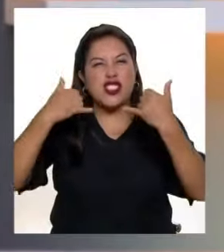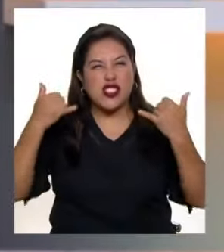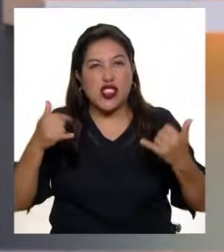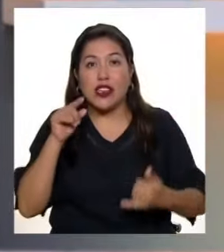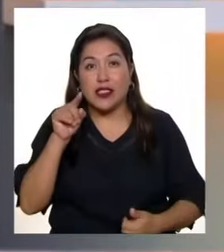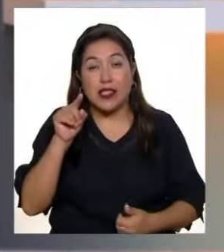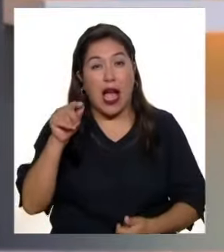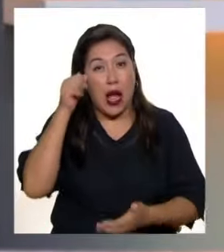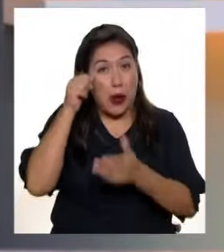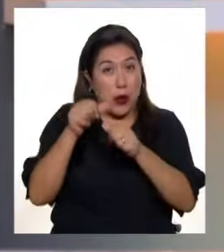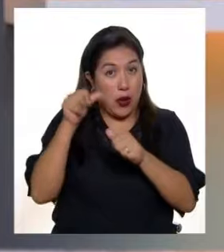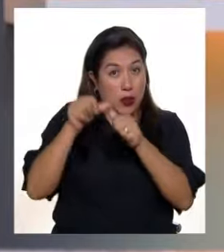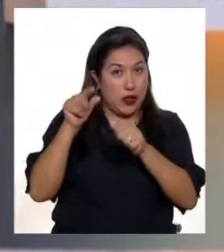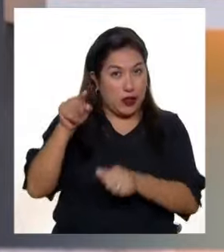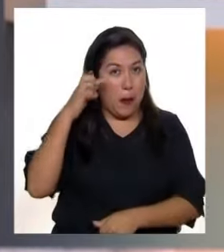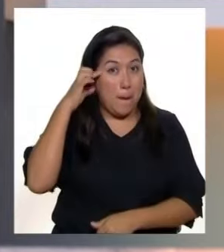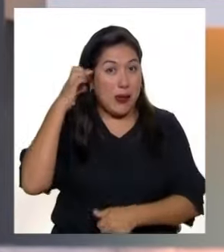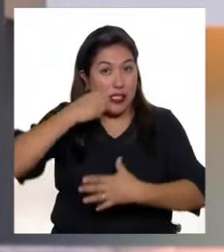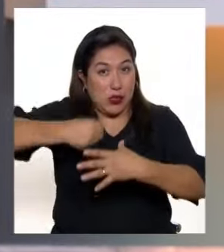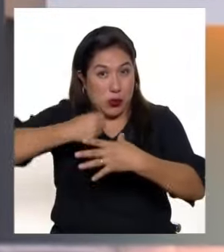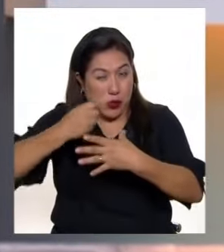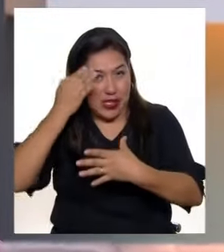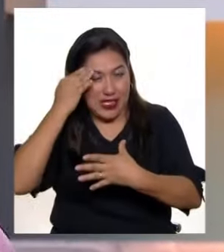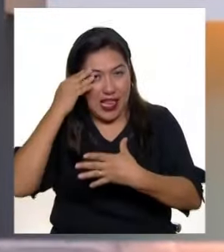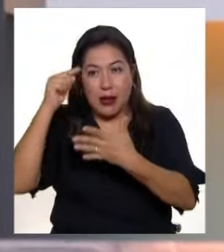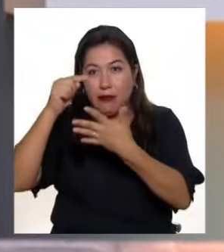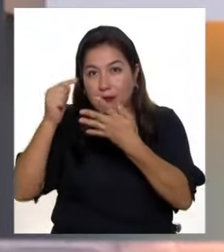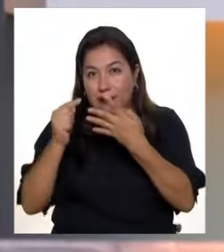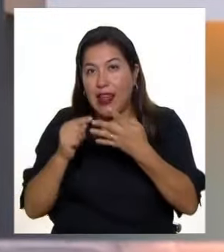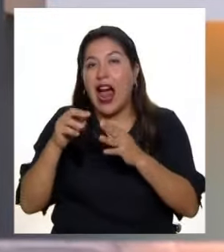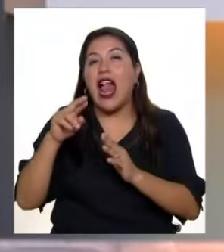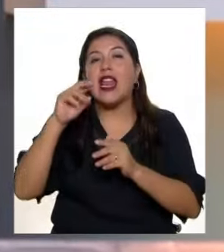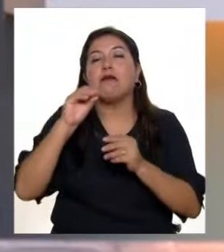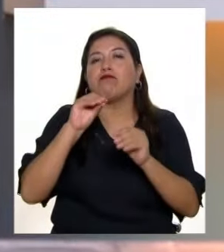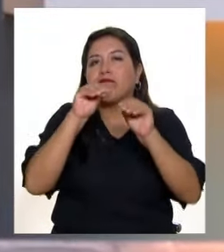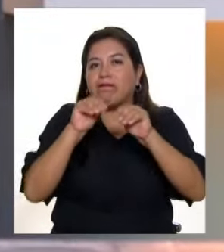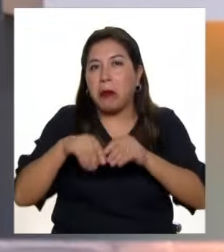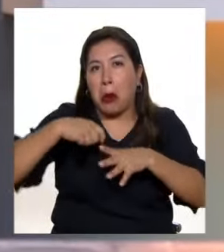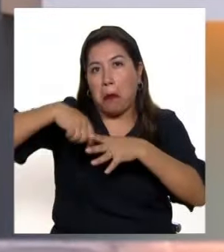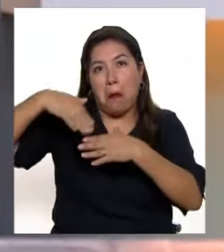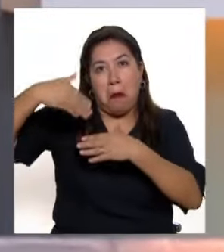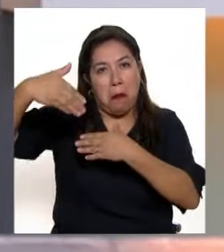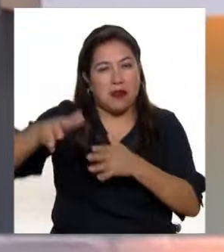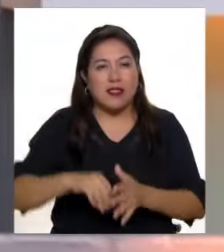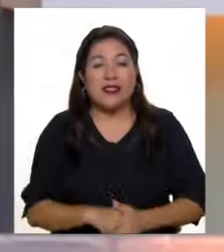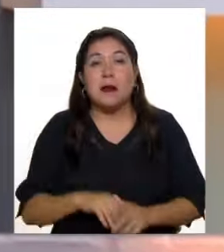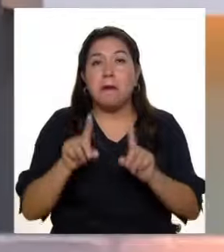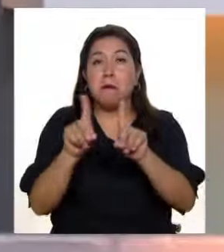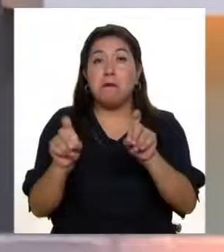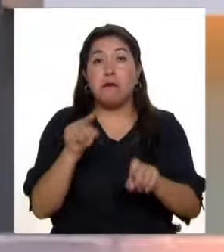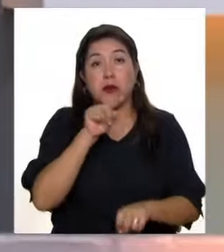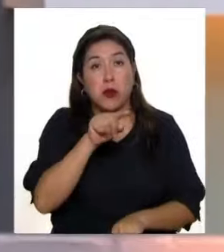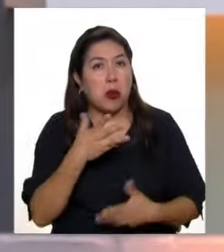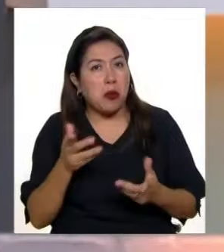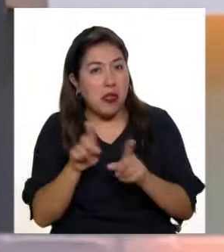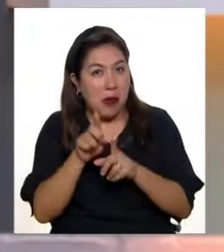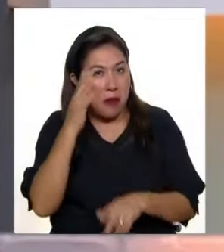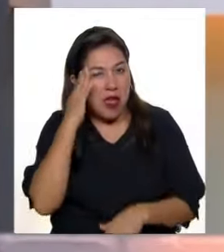esa pisua. Y pisitu lindu. Tú también de repente has considerado... tener unos